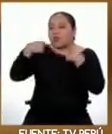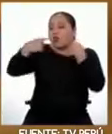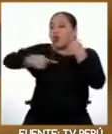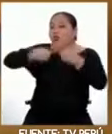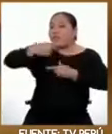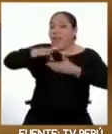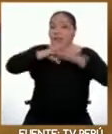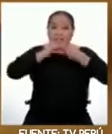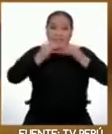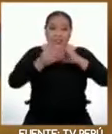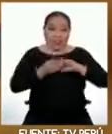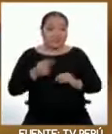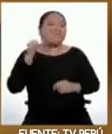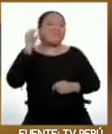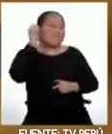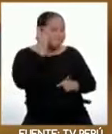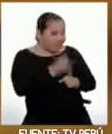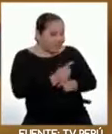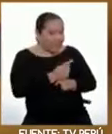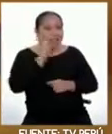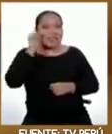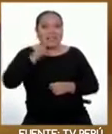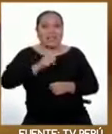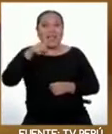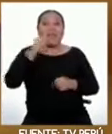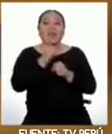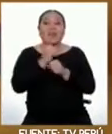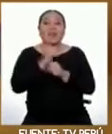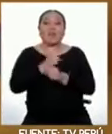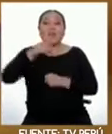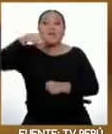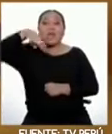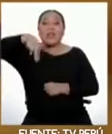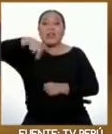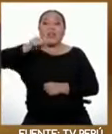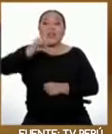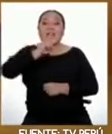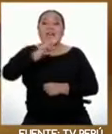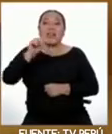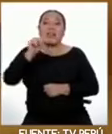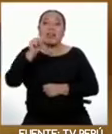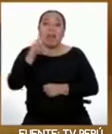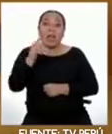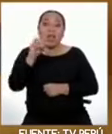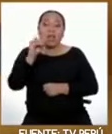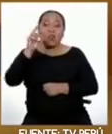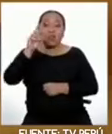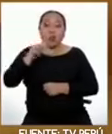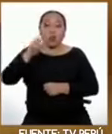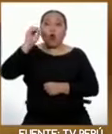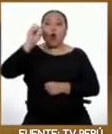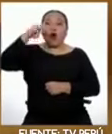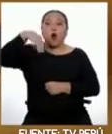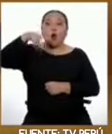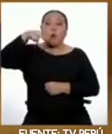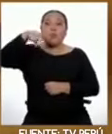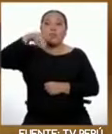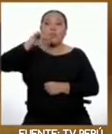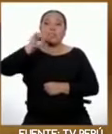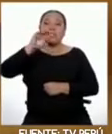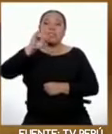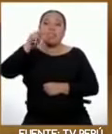Exacto, Yanira. En este caso, trabajaremos con un narrador omnisciente. Uno que sabe todo lo que pasa, lo